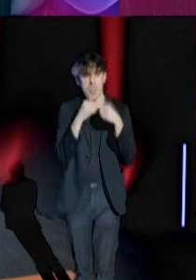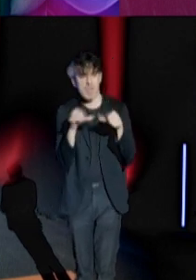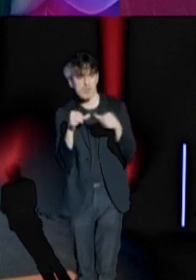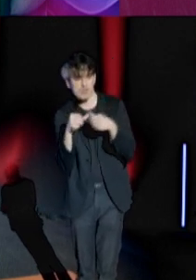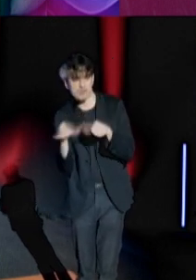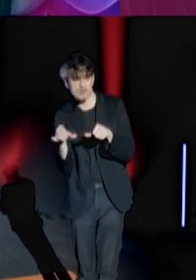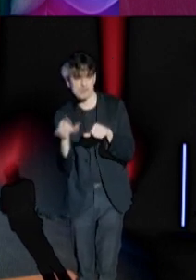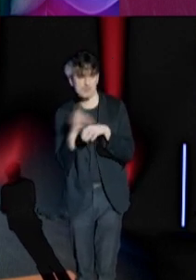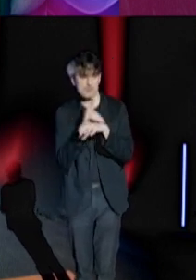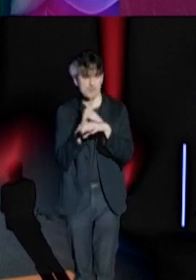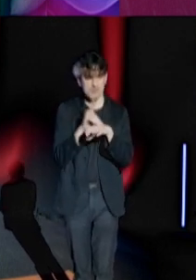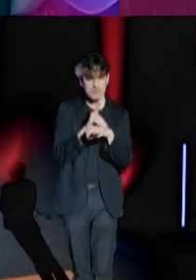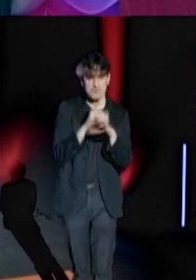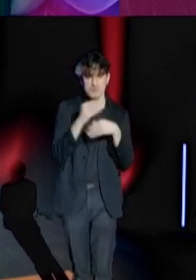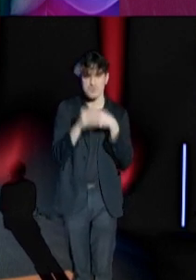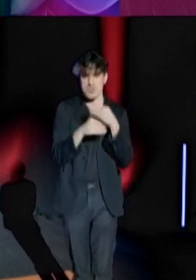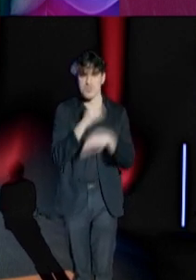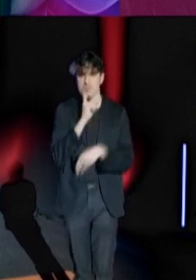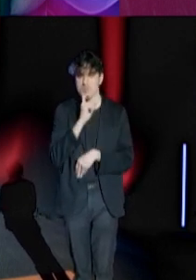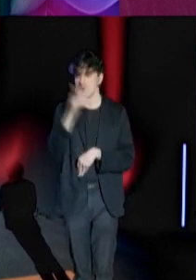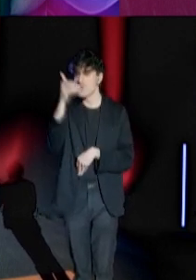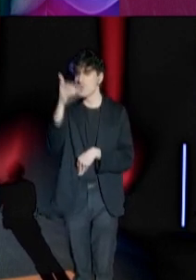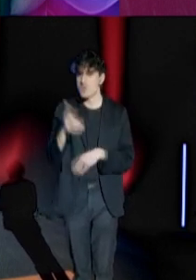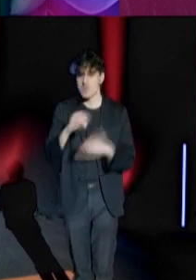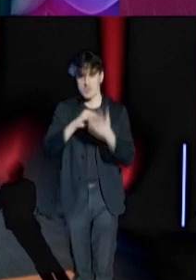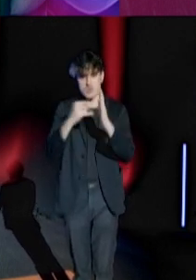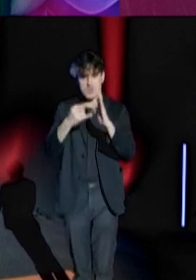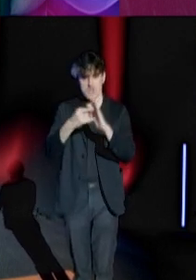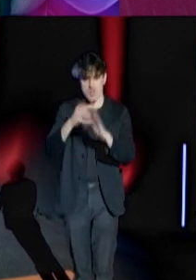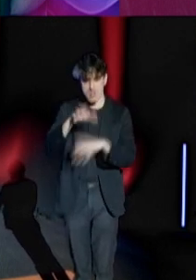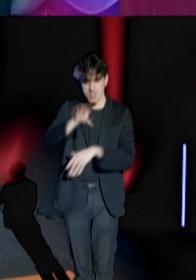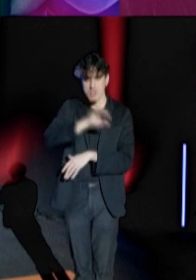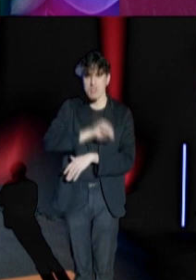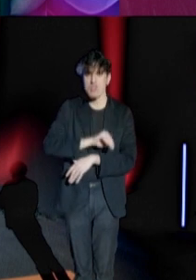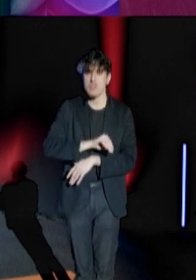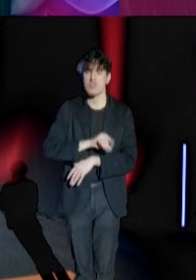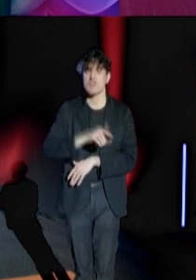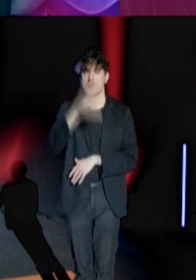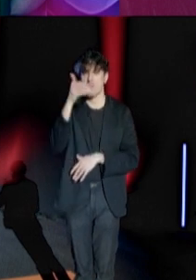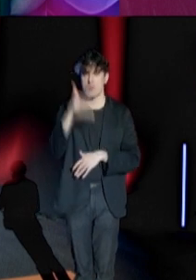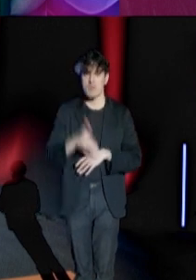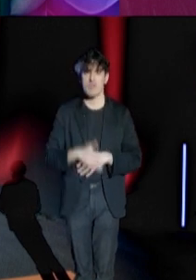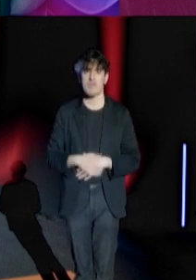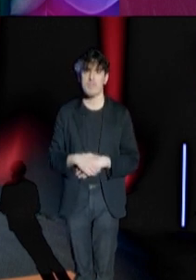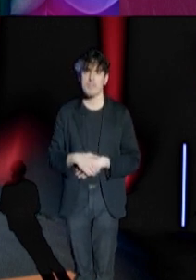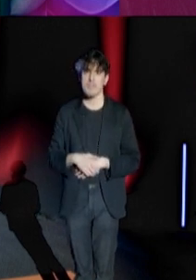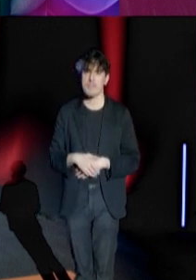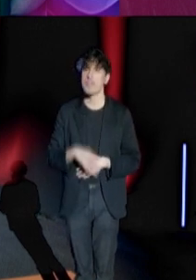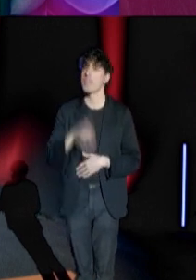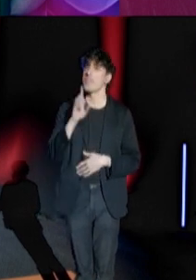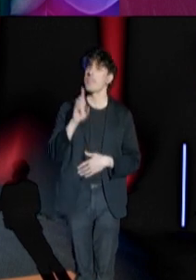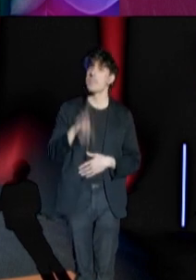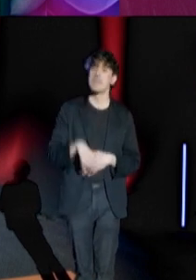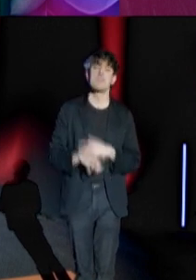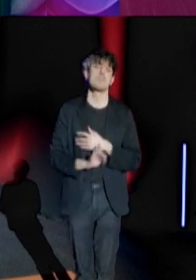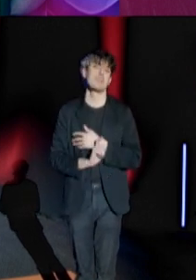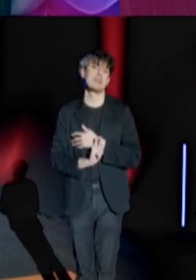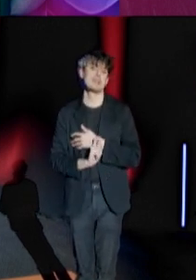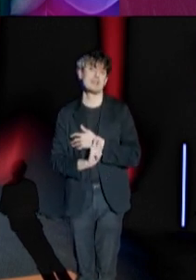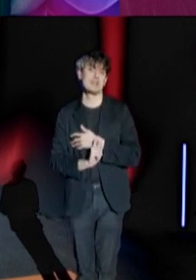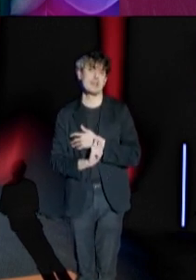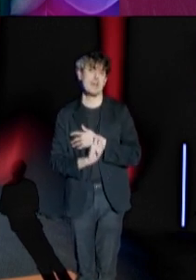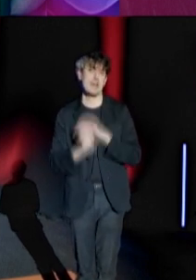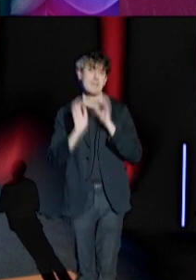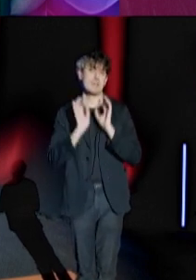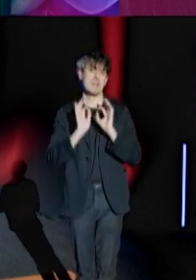es fundamental que entendamos la tecnología desde ese ángulo y muy ligado a ello la estrategia específica de